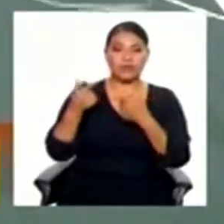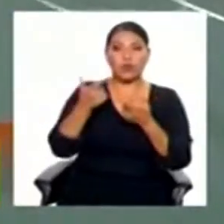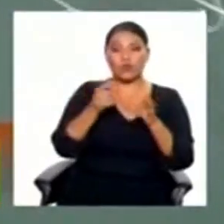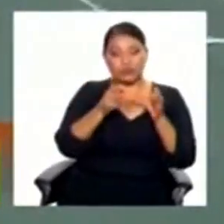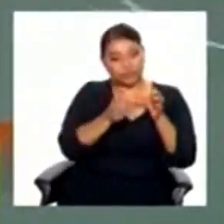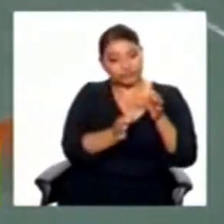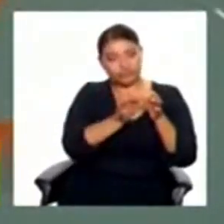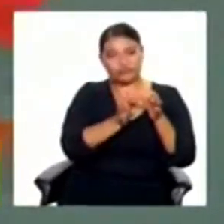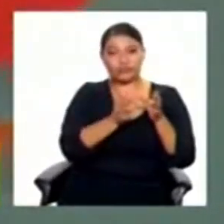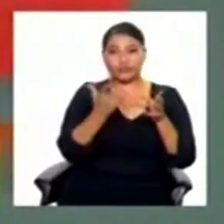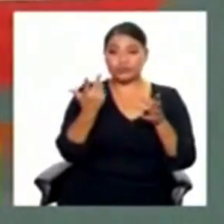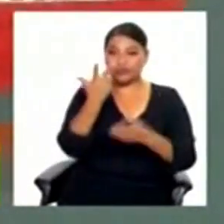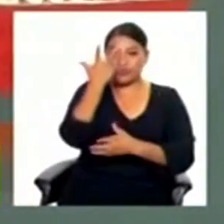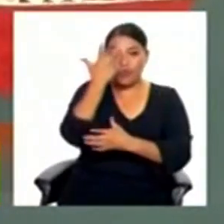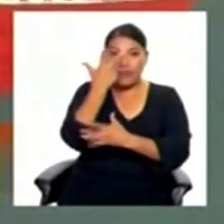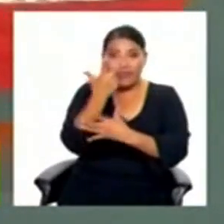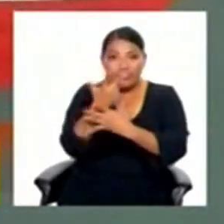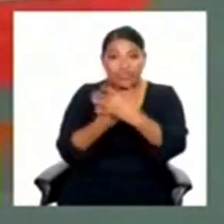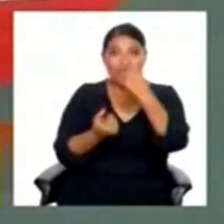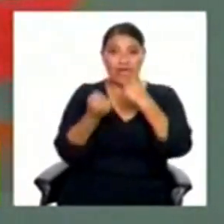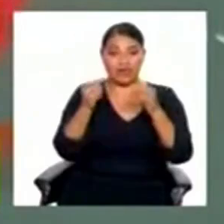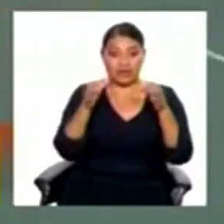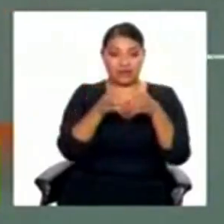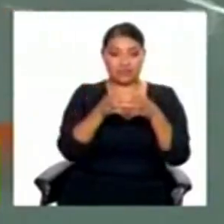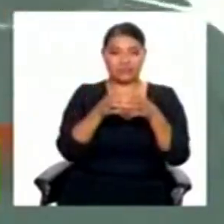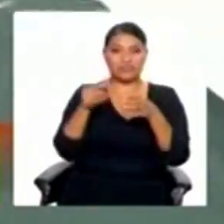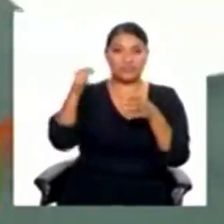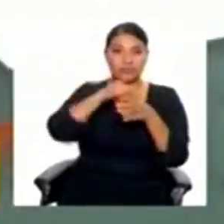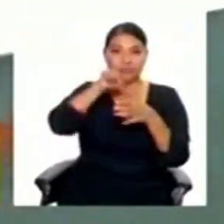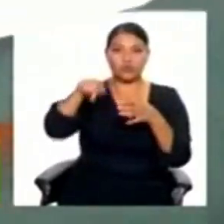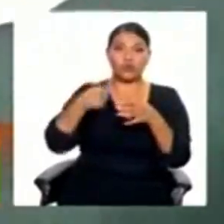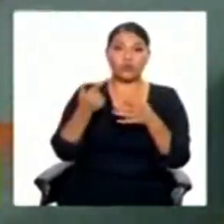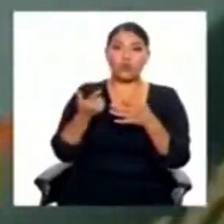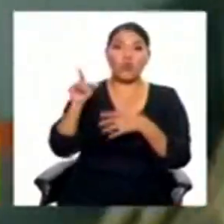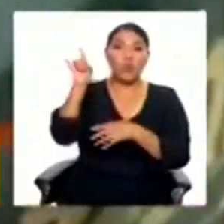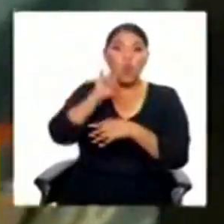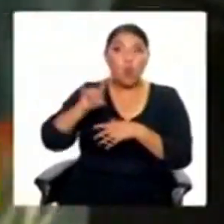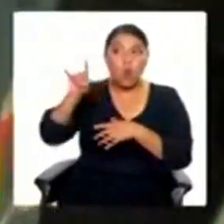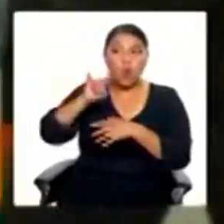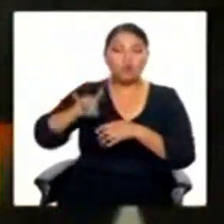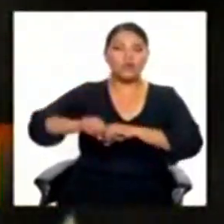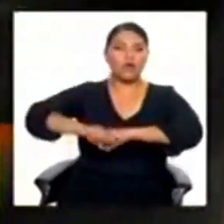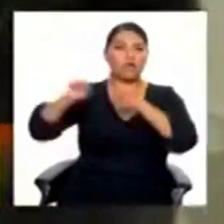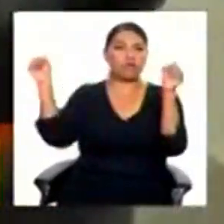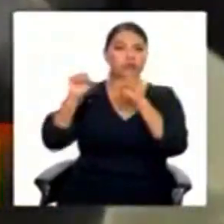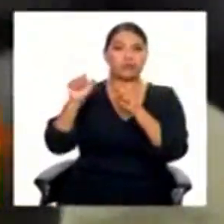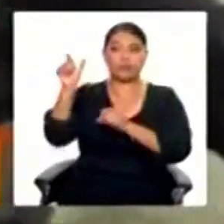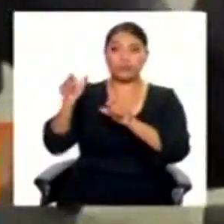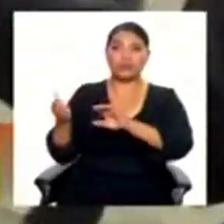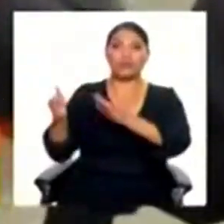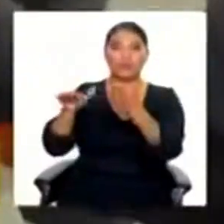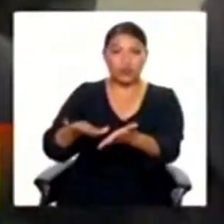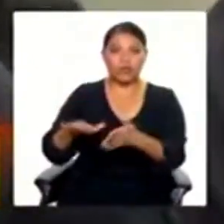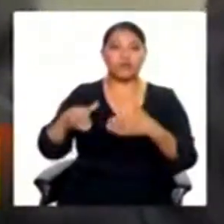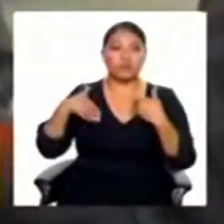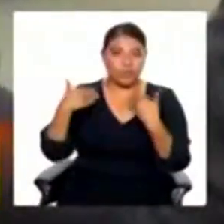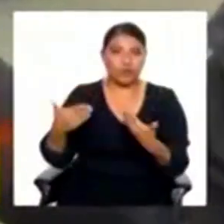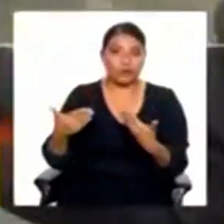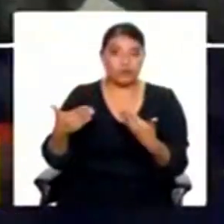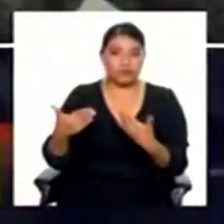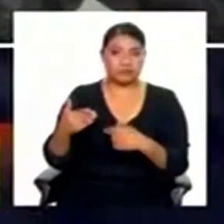productos en conjunto generan un gran daño o pueden causar la muerte frente a un mal uso. Esto se